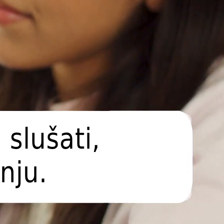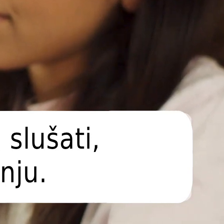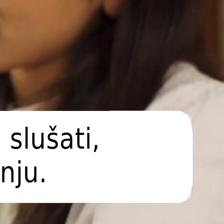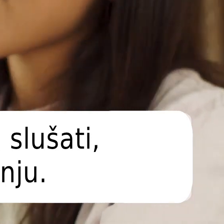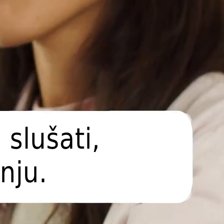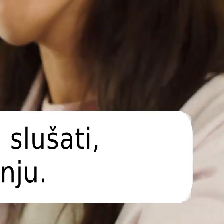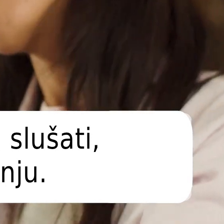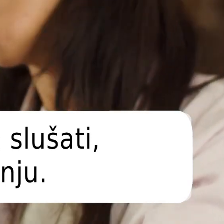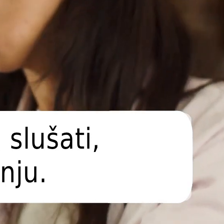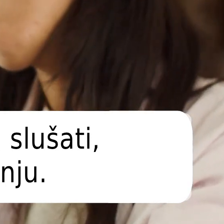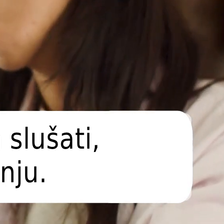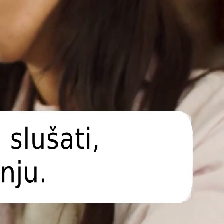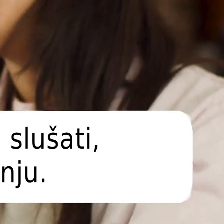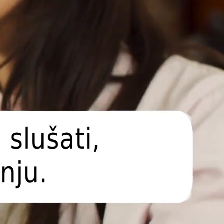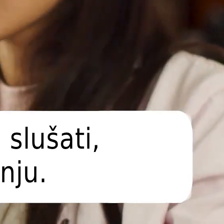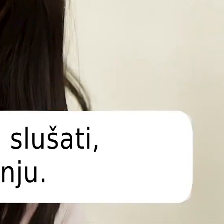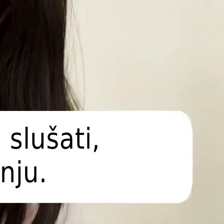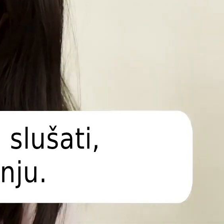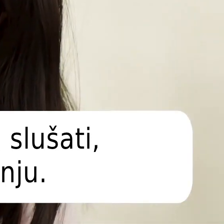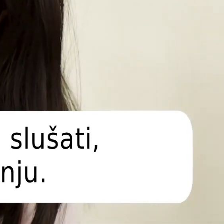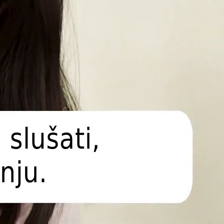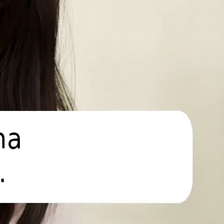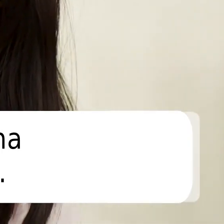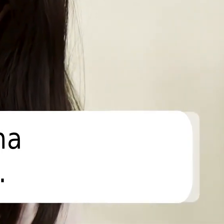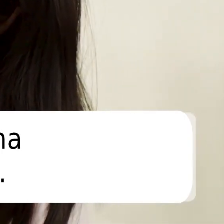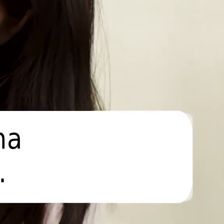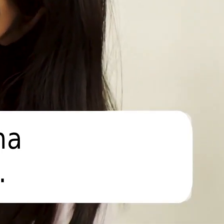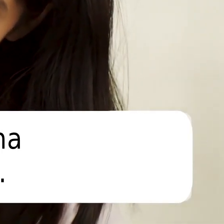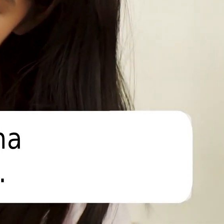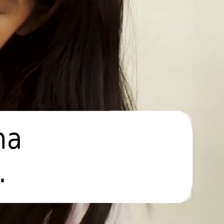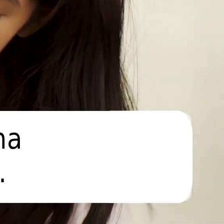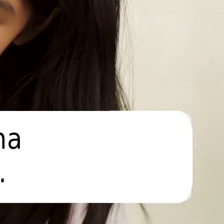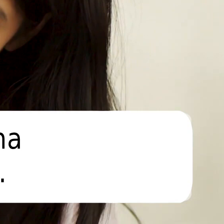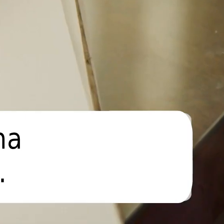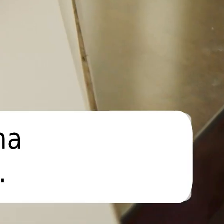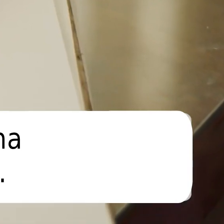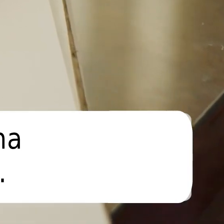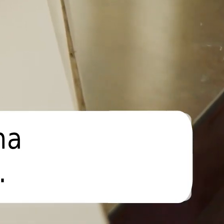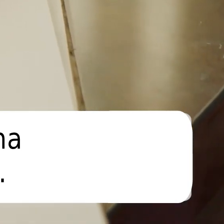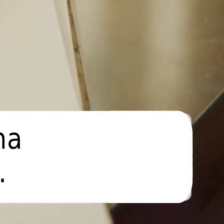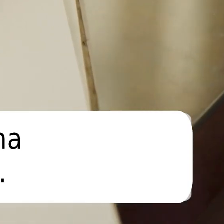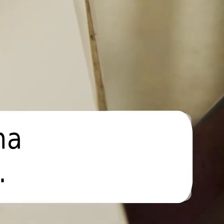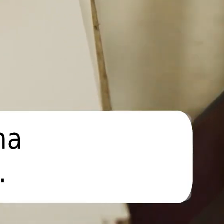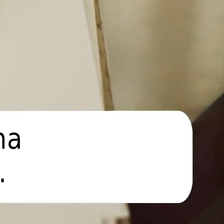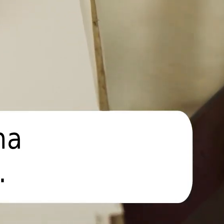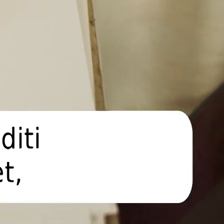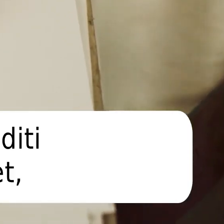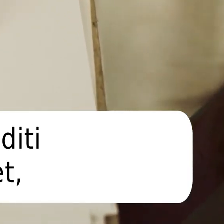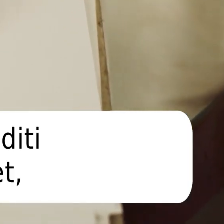escuchar y su dedicación al servicio. Ella fue valiente y decidida al decir sí al